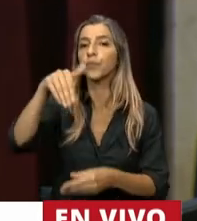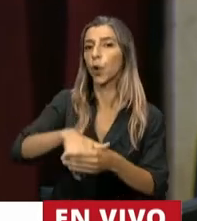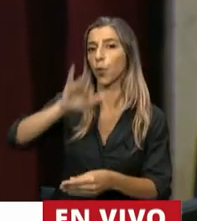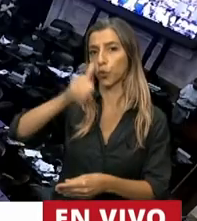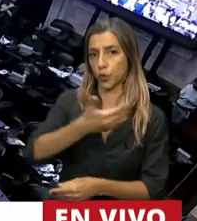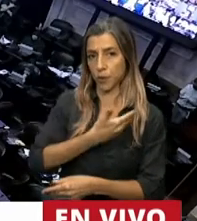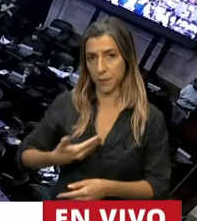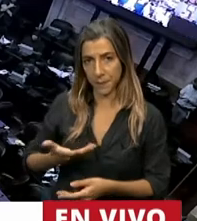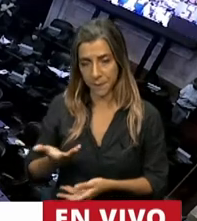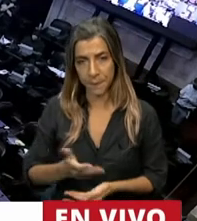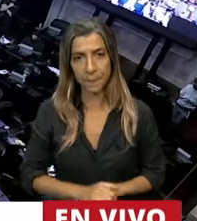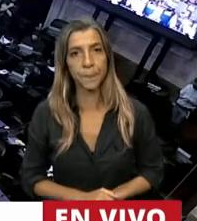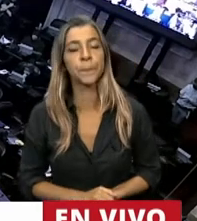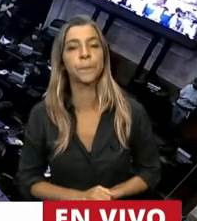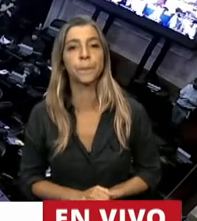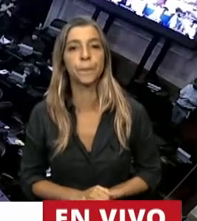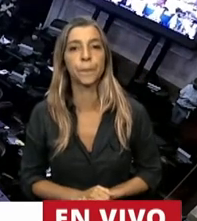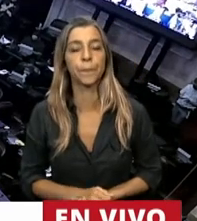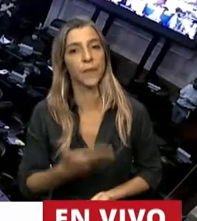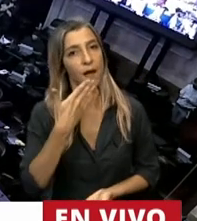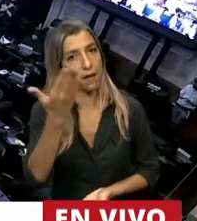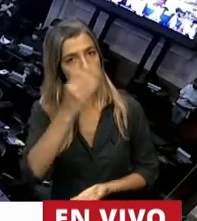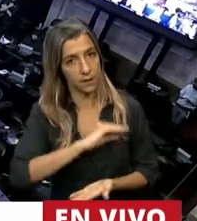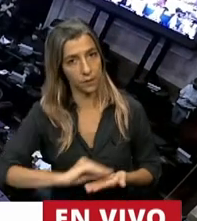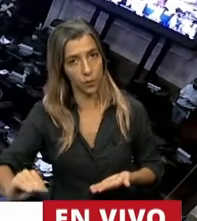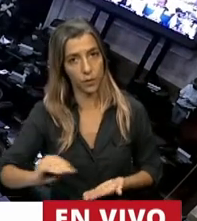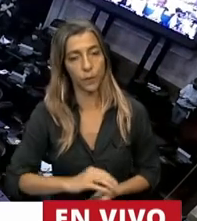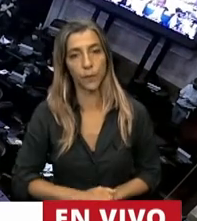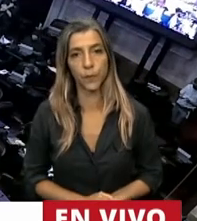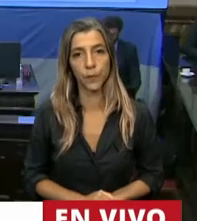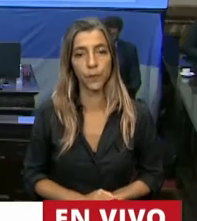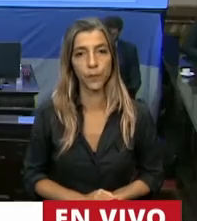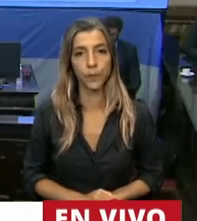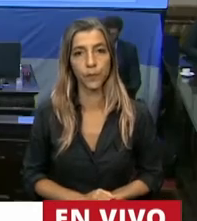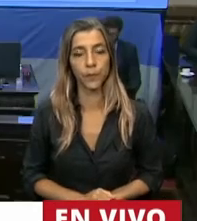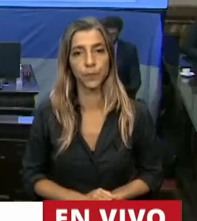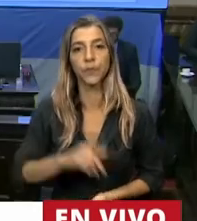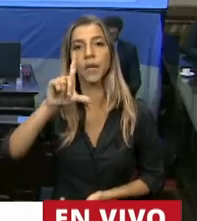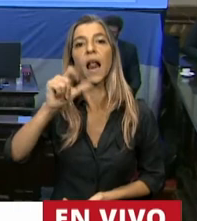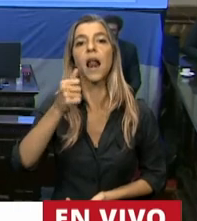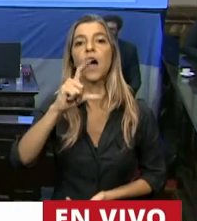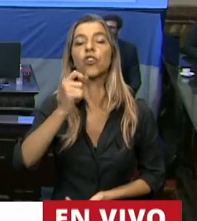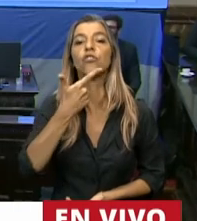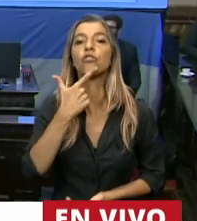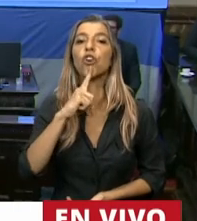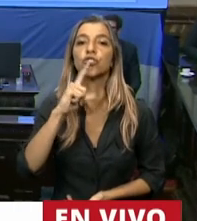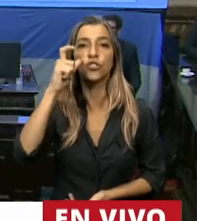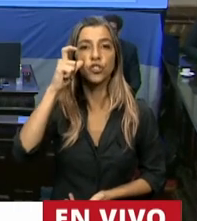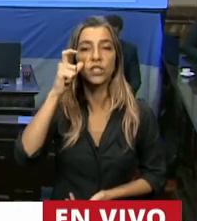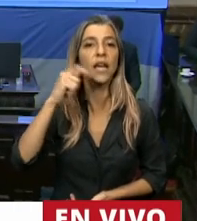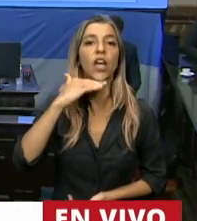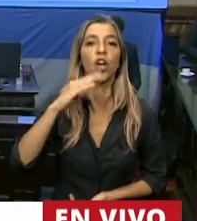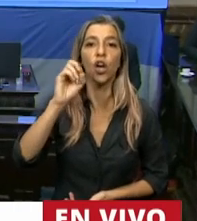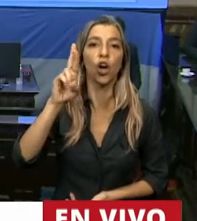Afirmativo, presidente. Gracias, diputado. Lacoste, Jorge Enrique, voy a